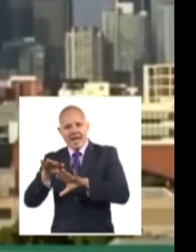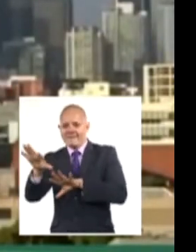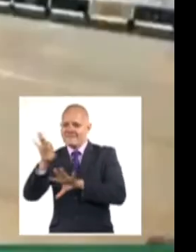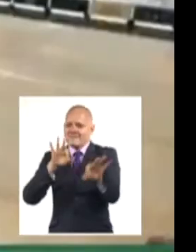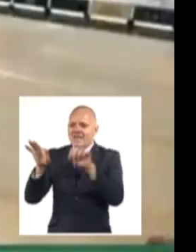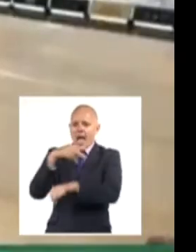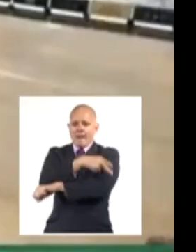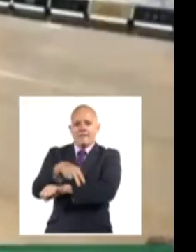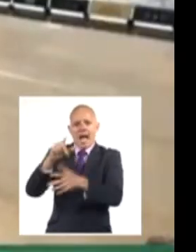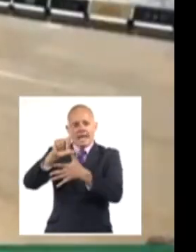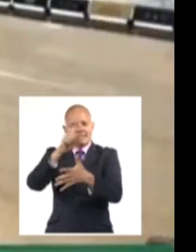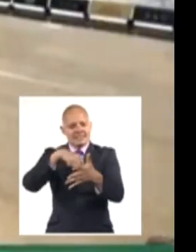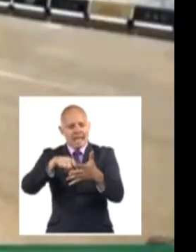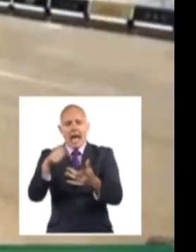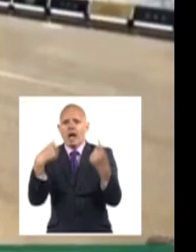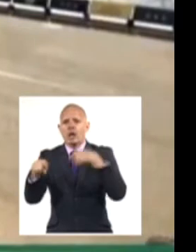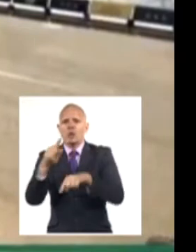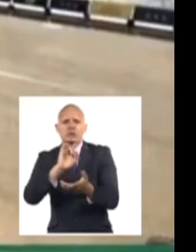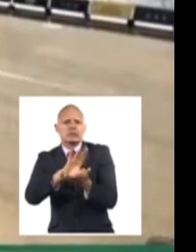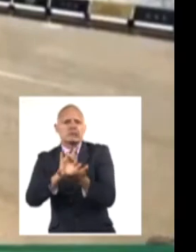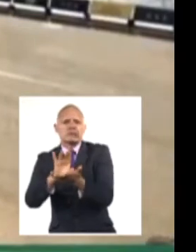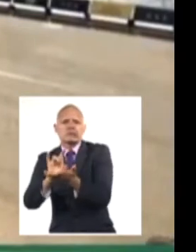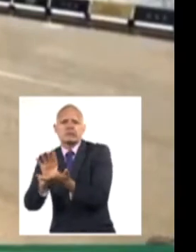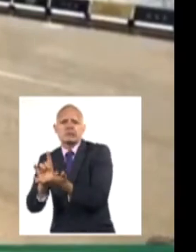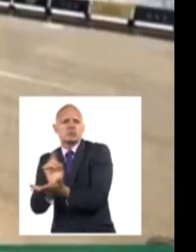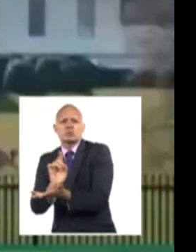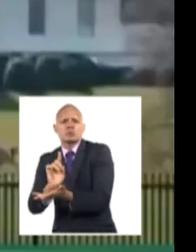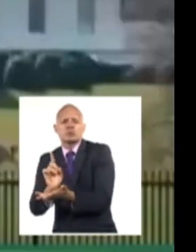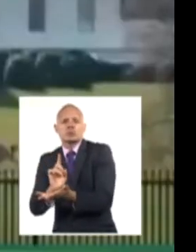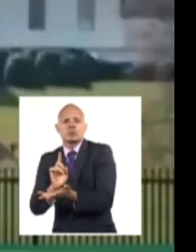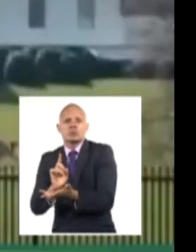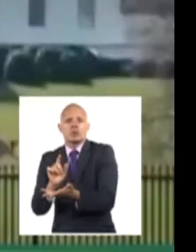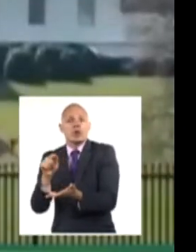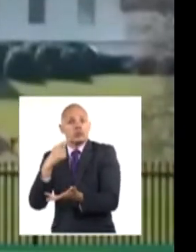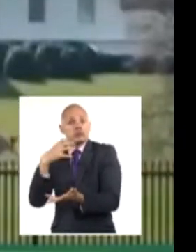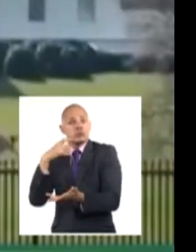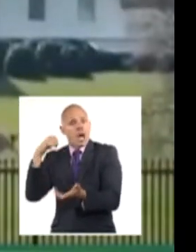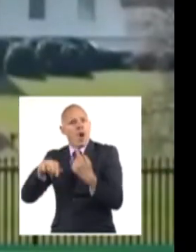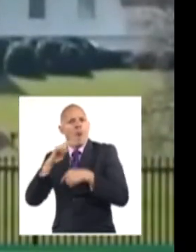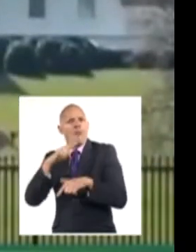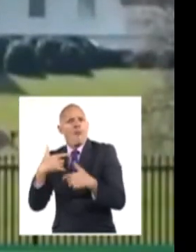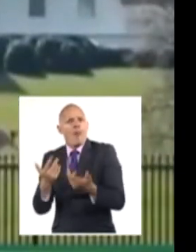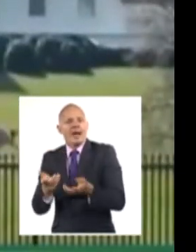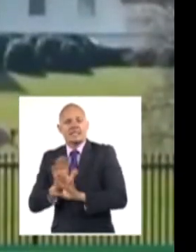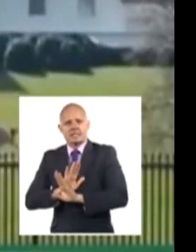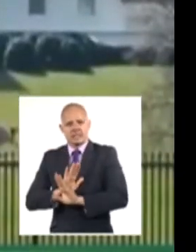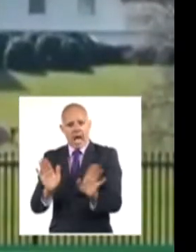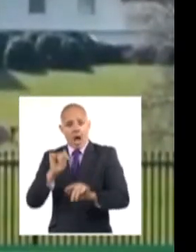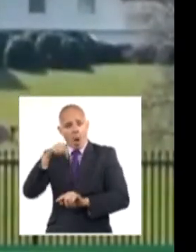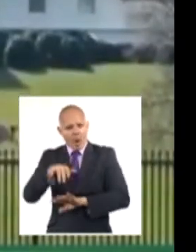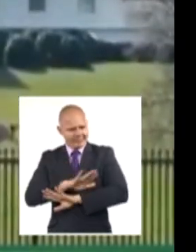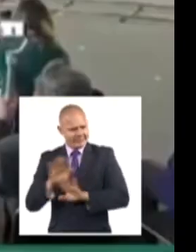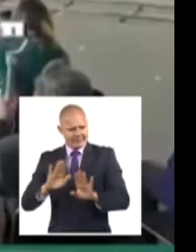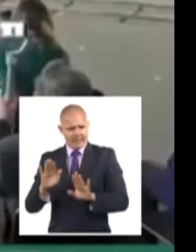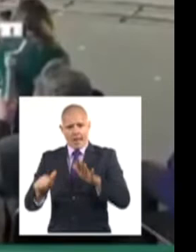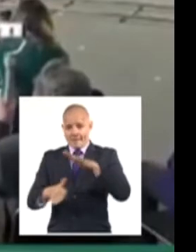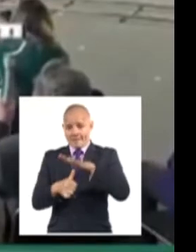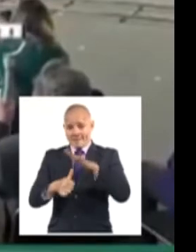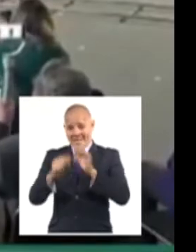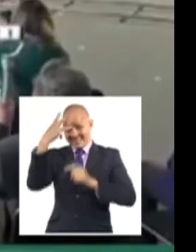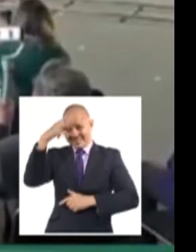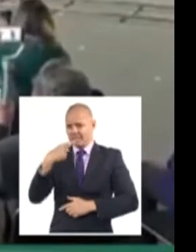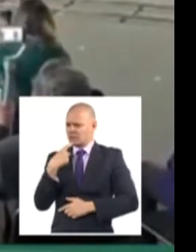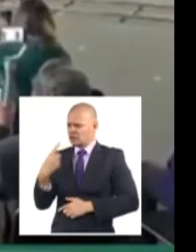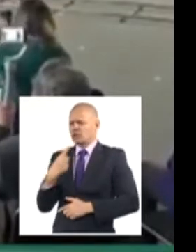continente vamos a darle al tema de la cumbre en importante el tema sobre todo por las declaraciones que hiciera el día de hoy a el presidente andrés manuel lópez obrador